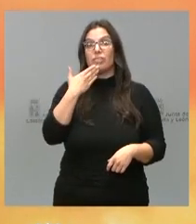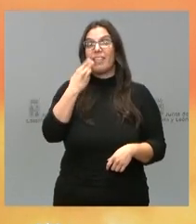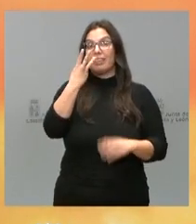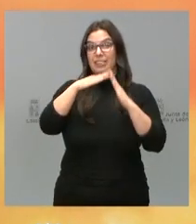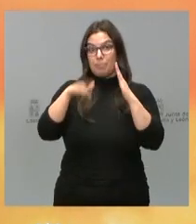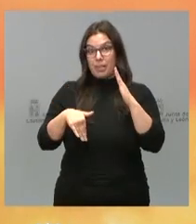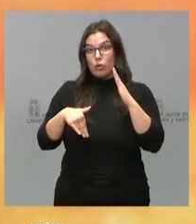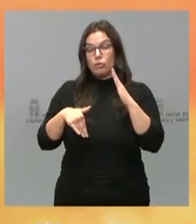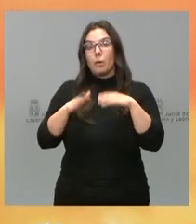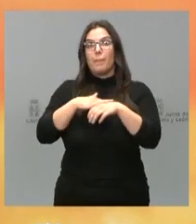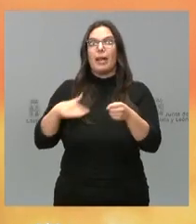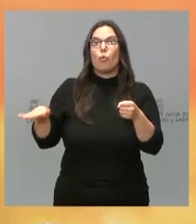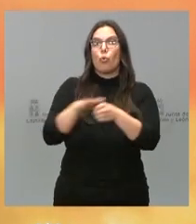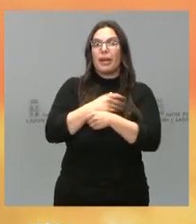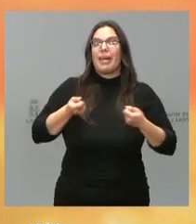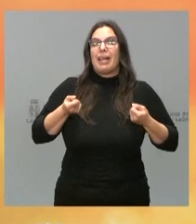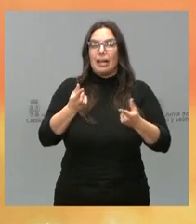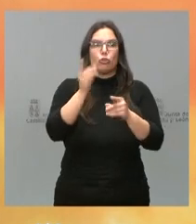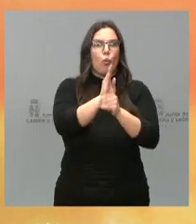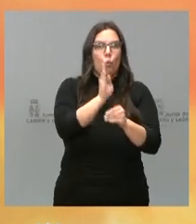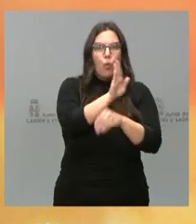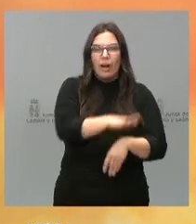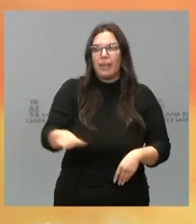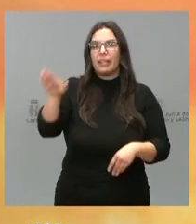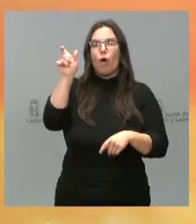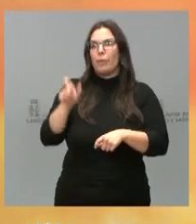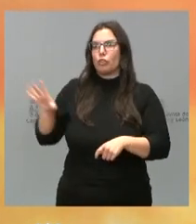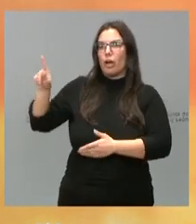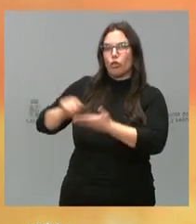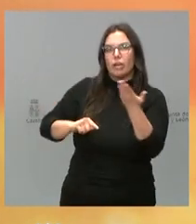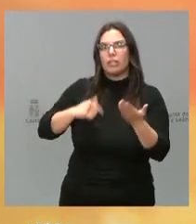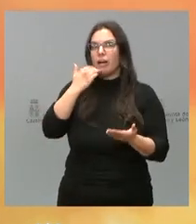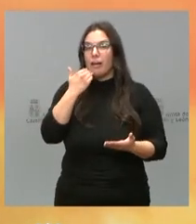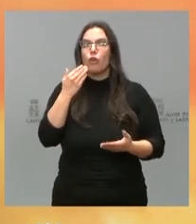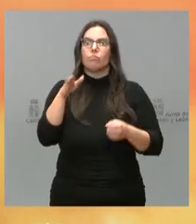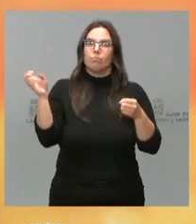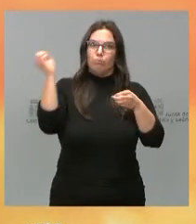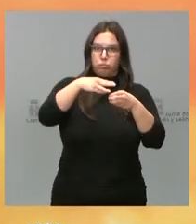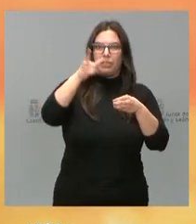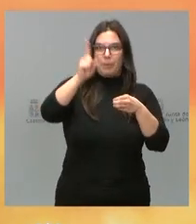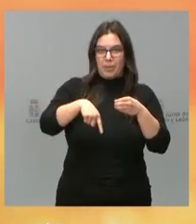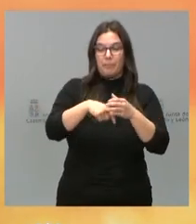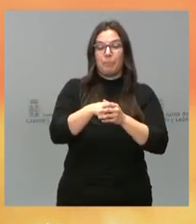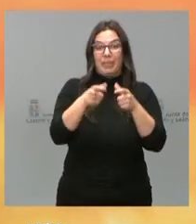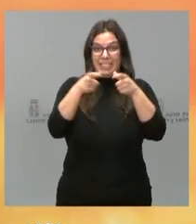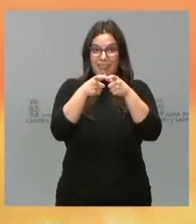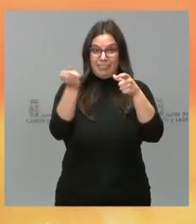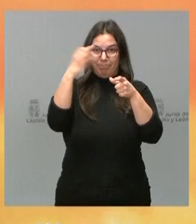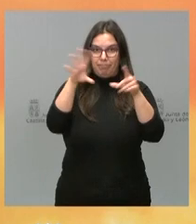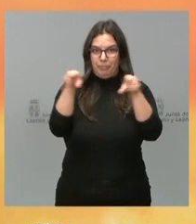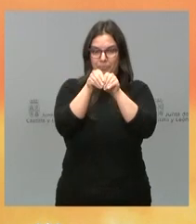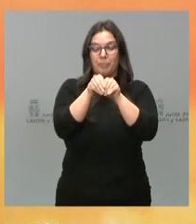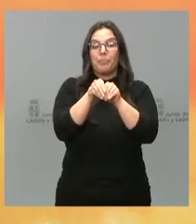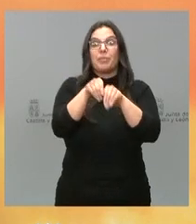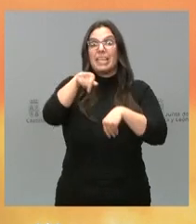para cubrir los gastos de guarderías de cuidadores etcétera este año en este Bono